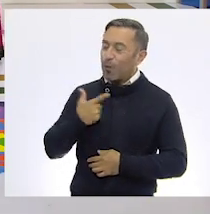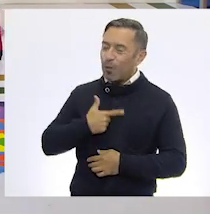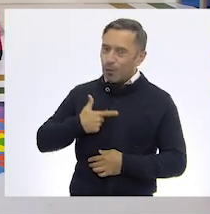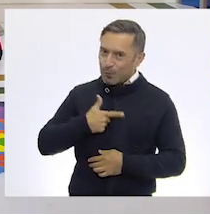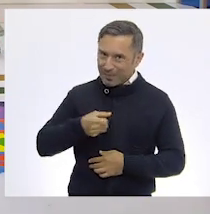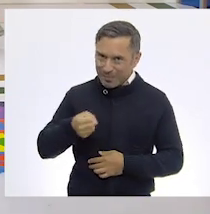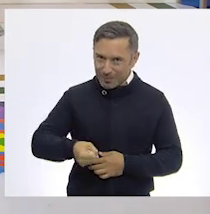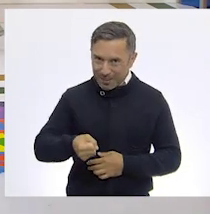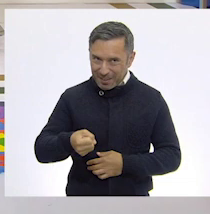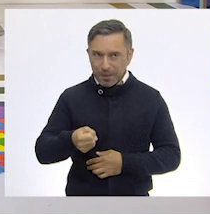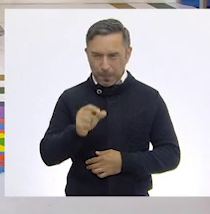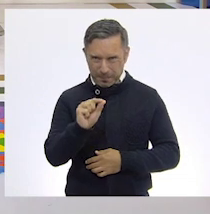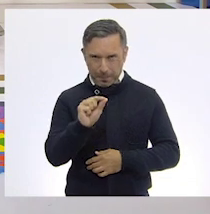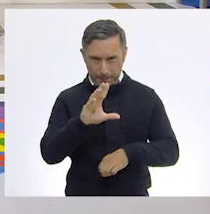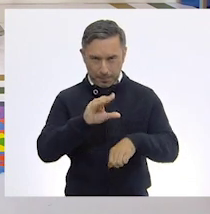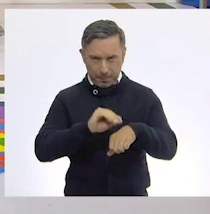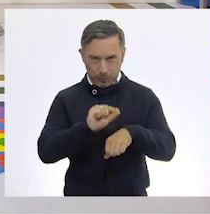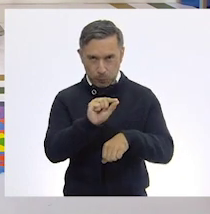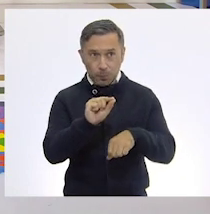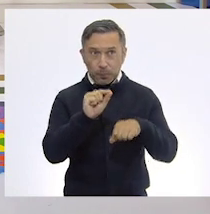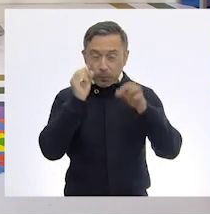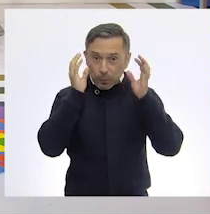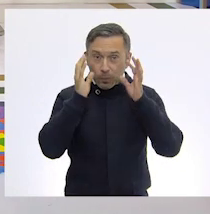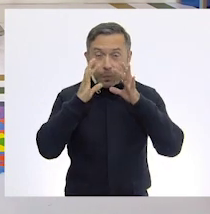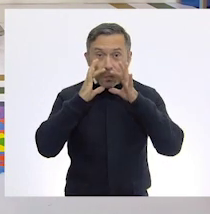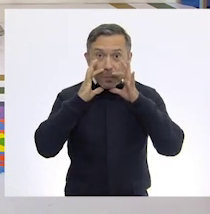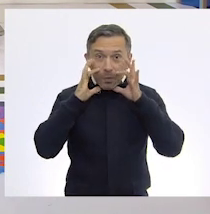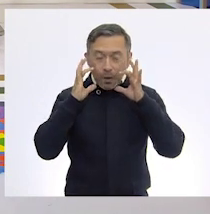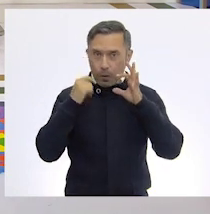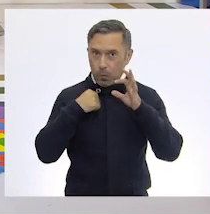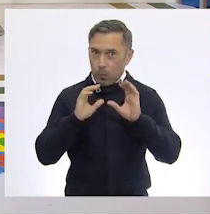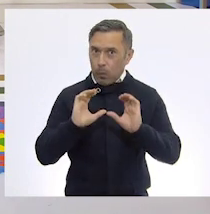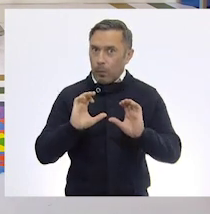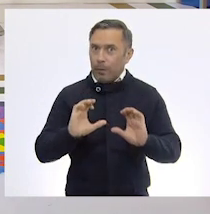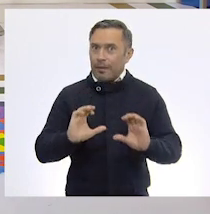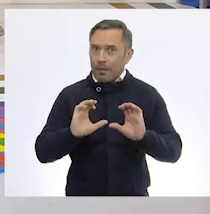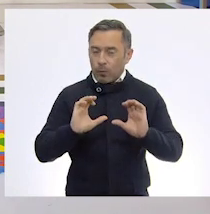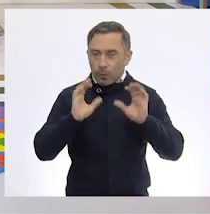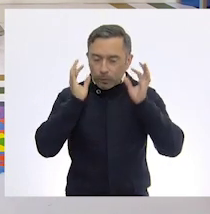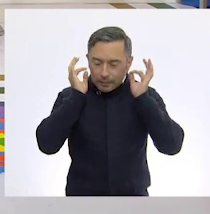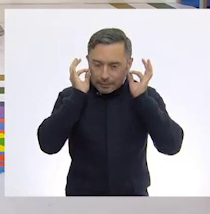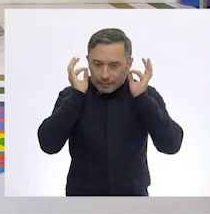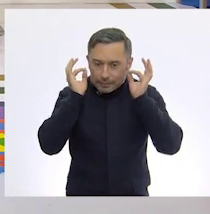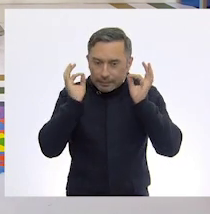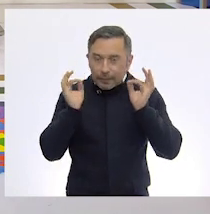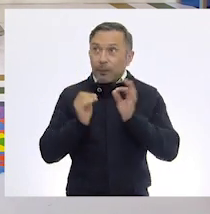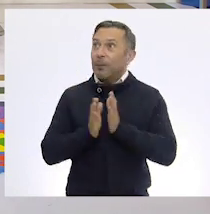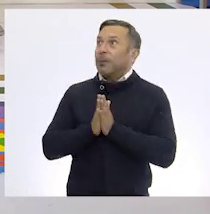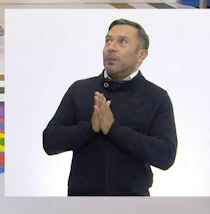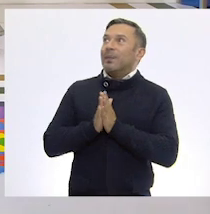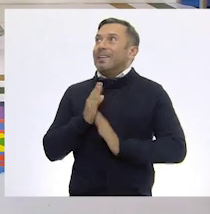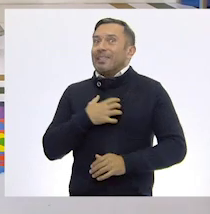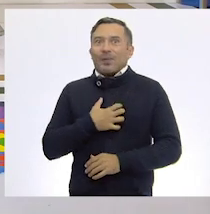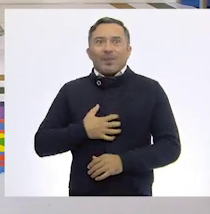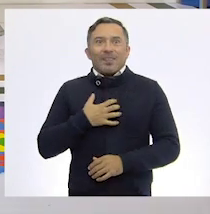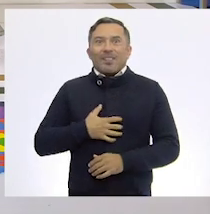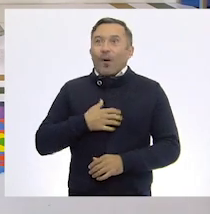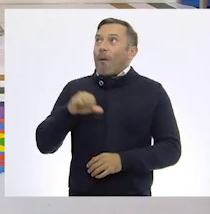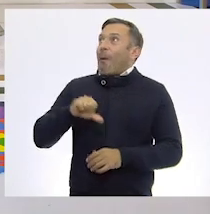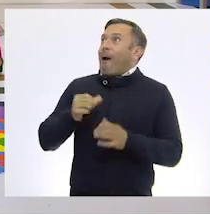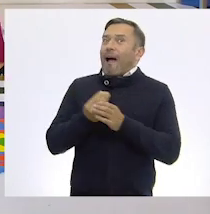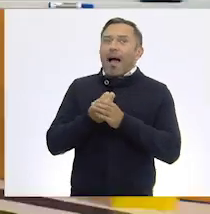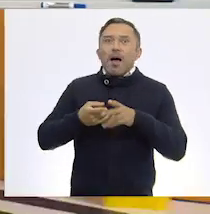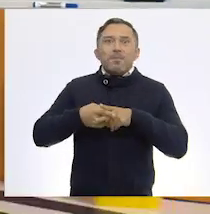favor. Con mucho cuidado. Ya estoy muy emocionado de comenzar la clase de hoy. Yo también. Muy